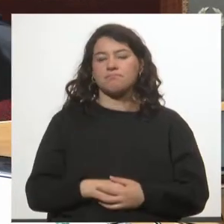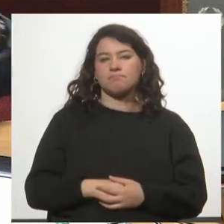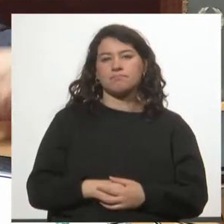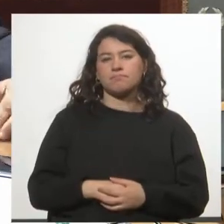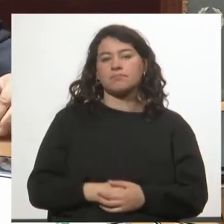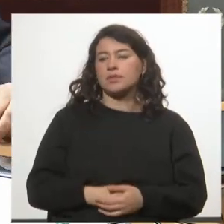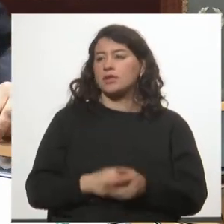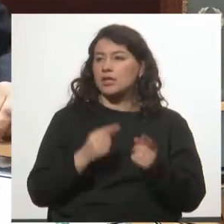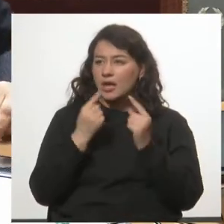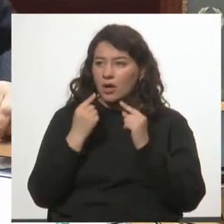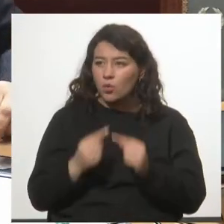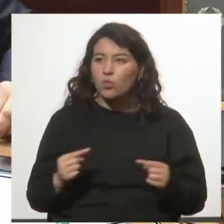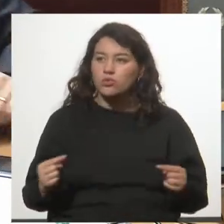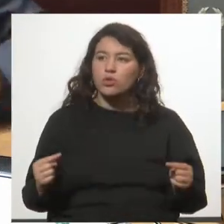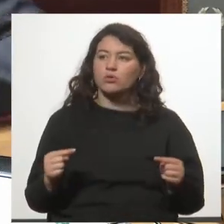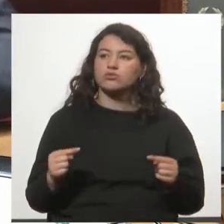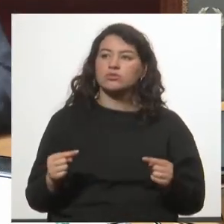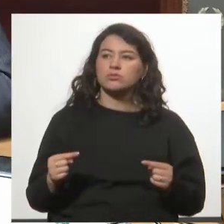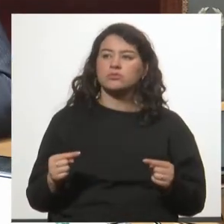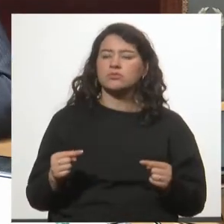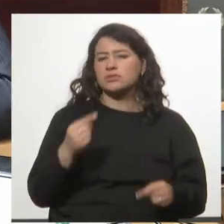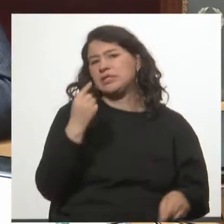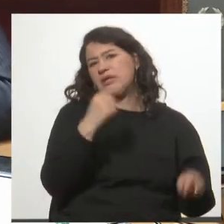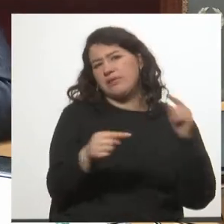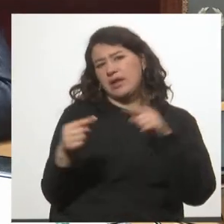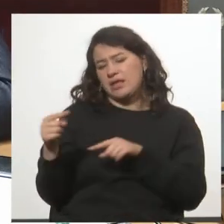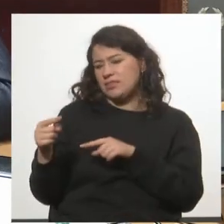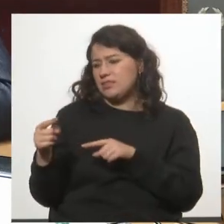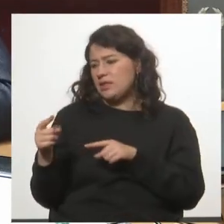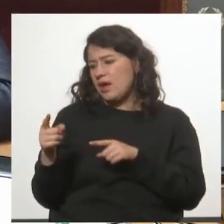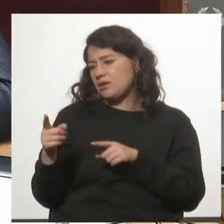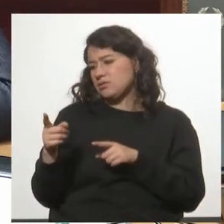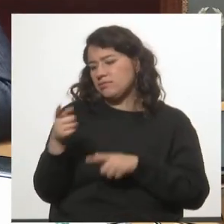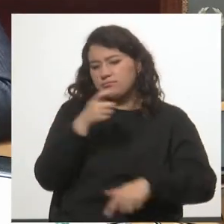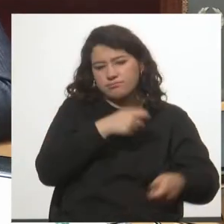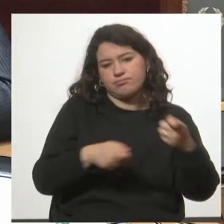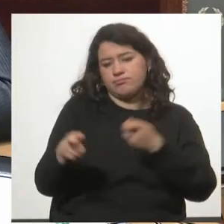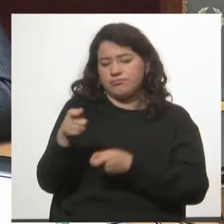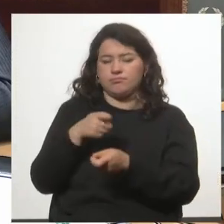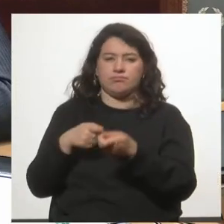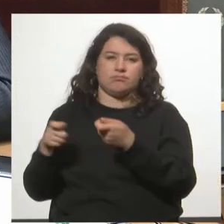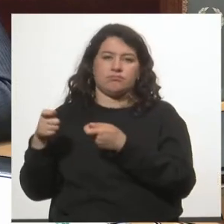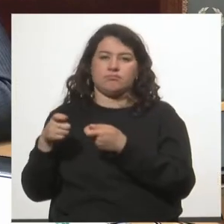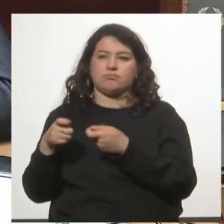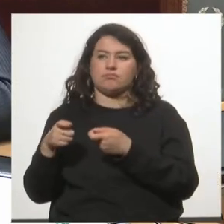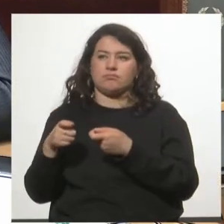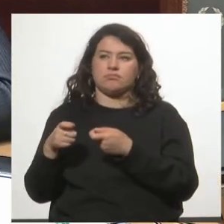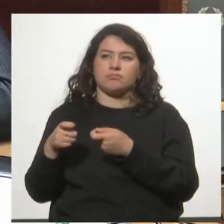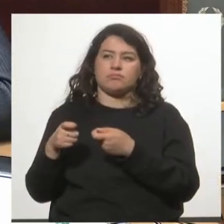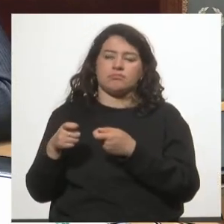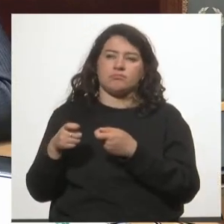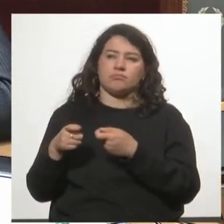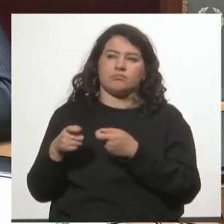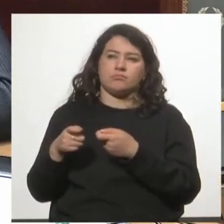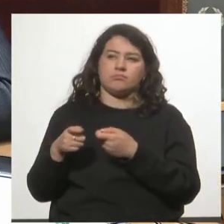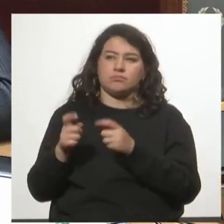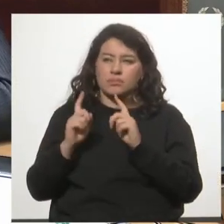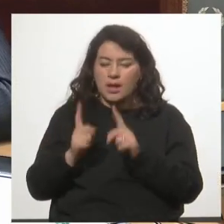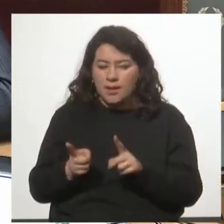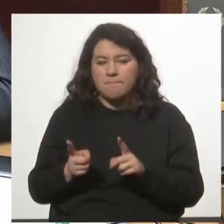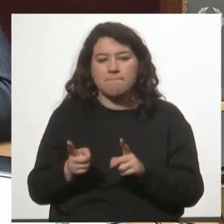que establecían también distintos operadores del mercado como también